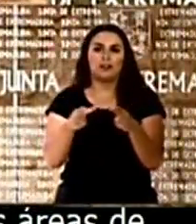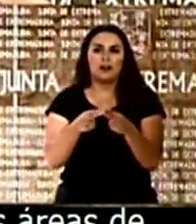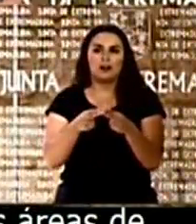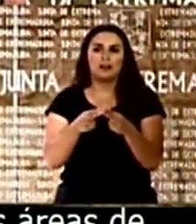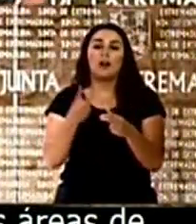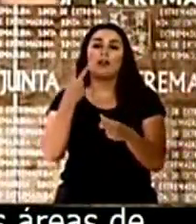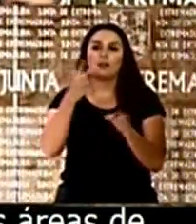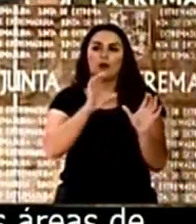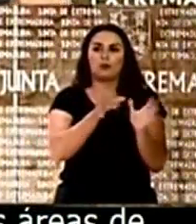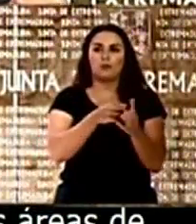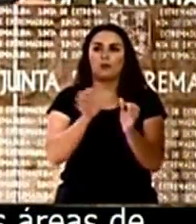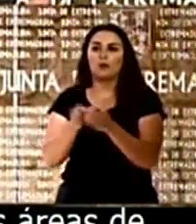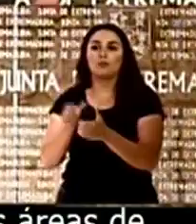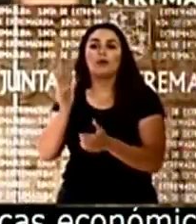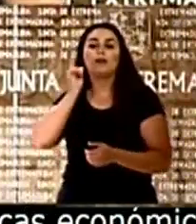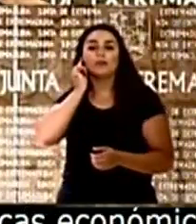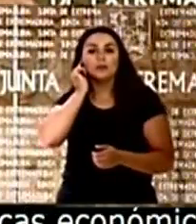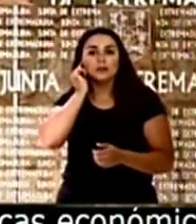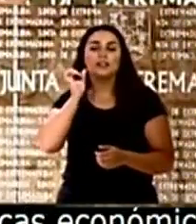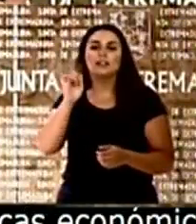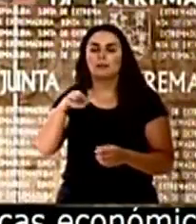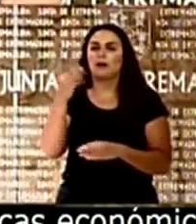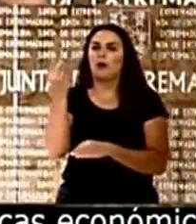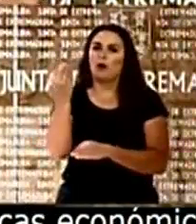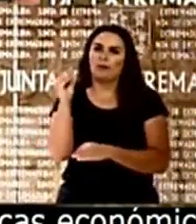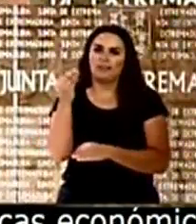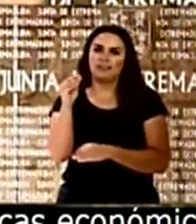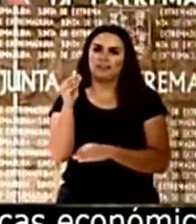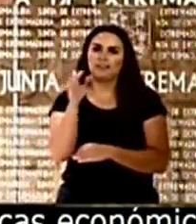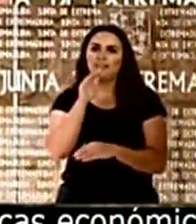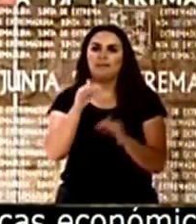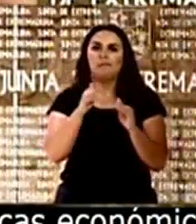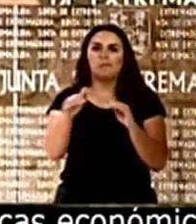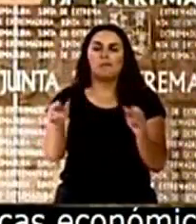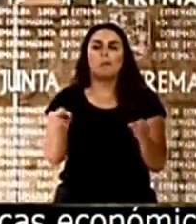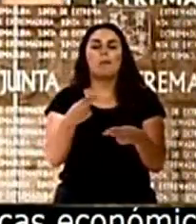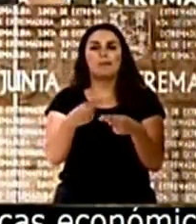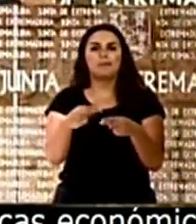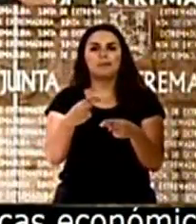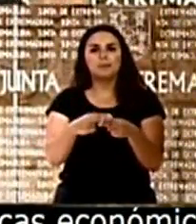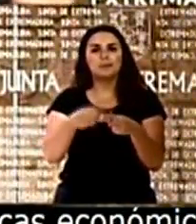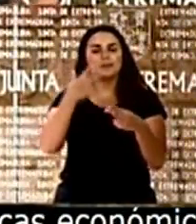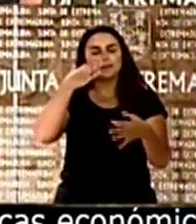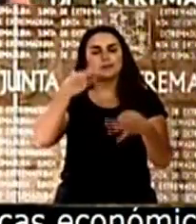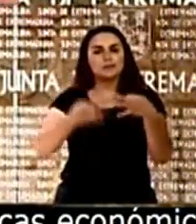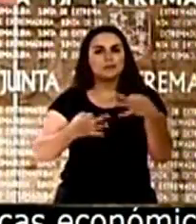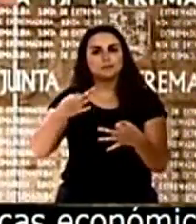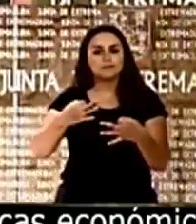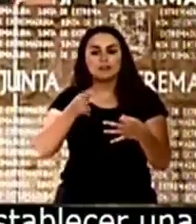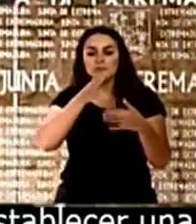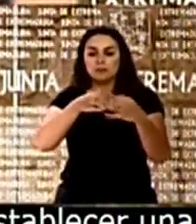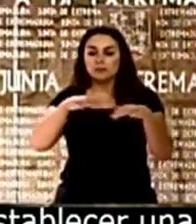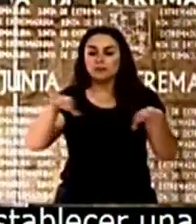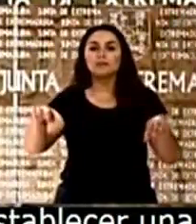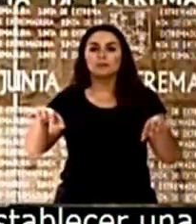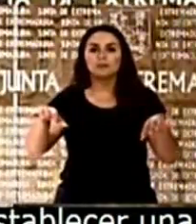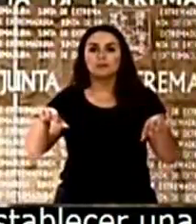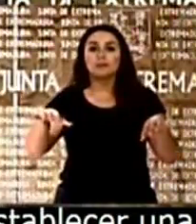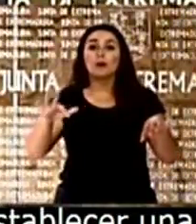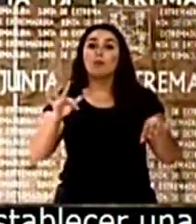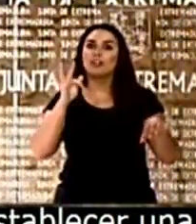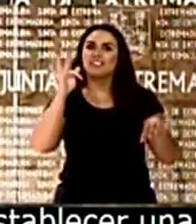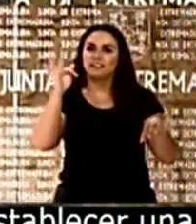dos colectivos, a las mujeres y a los jóvenes, y establecer una política de fiscalidad discriminatoria desde el punto de vista positivo